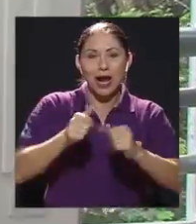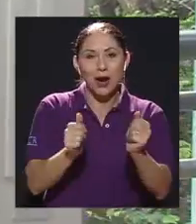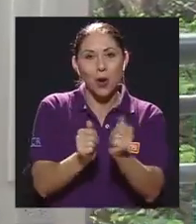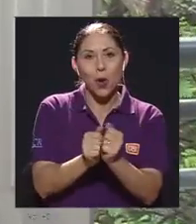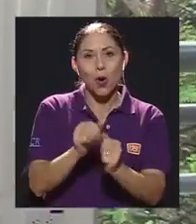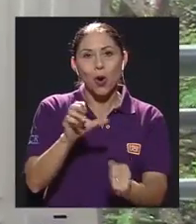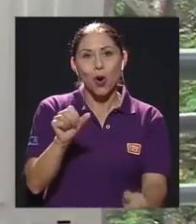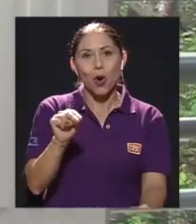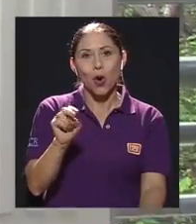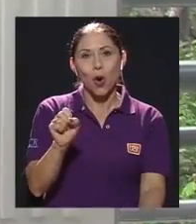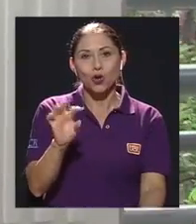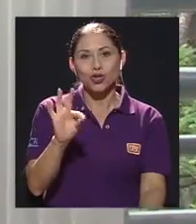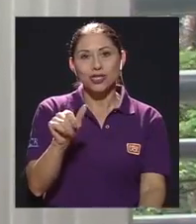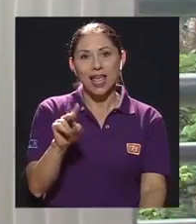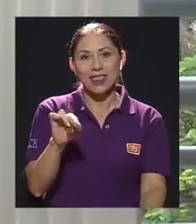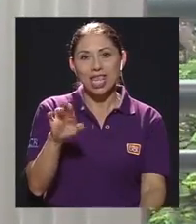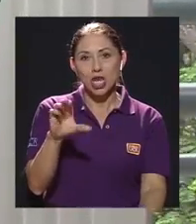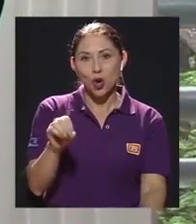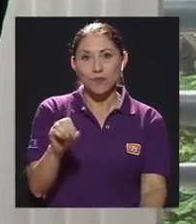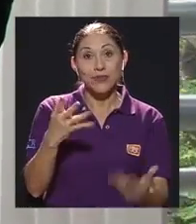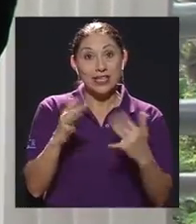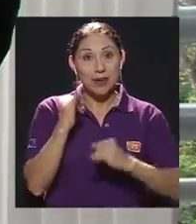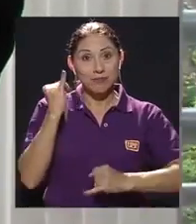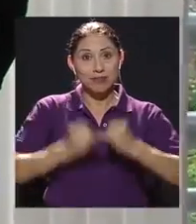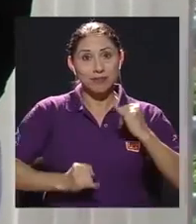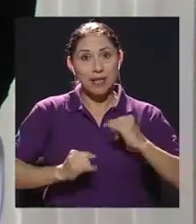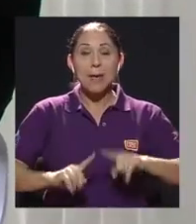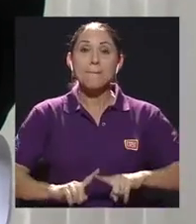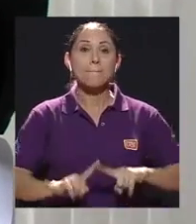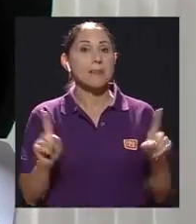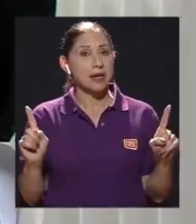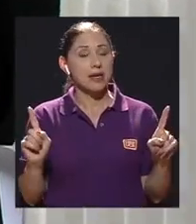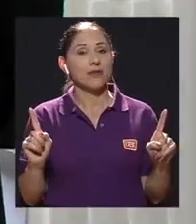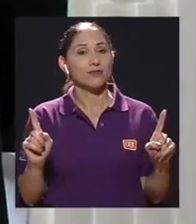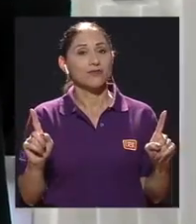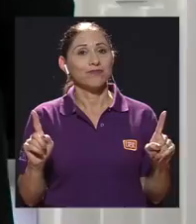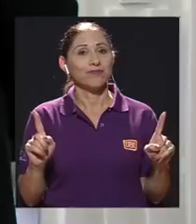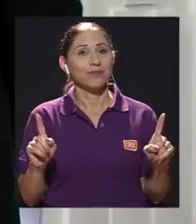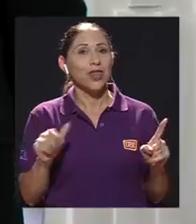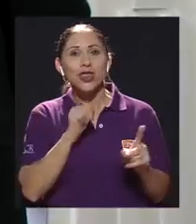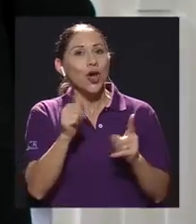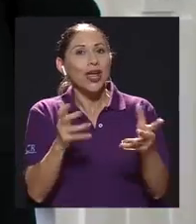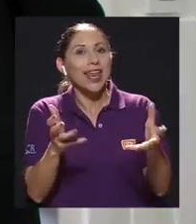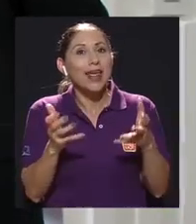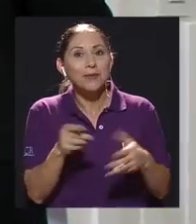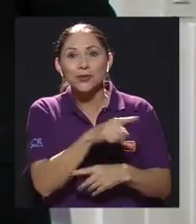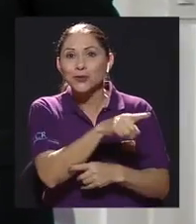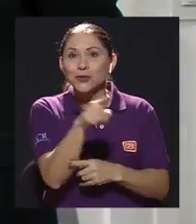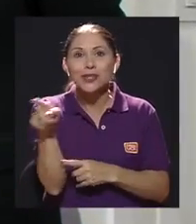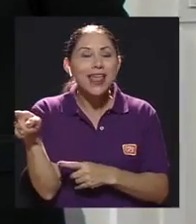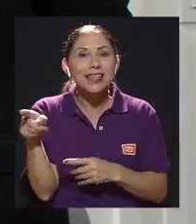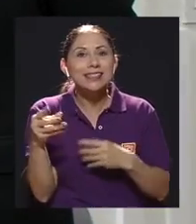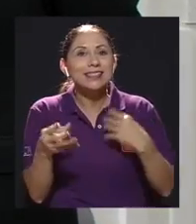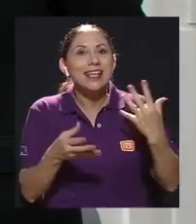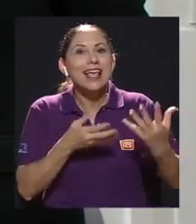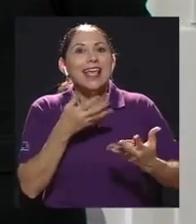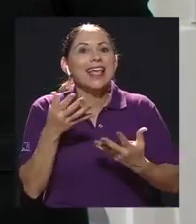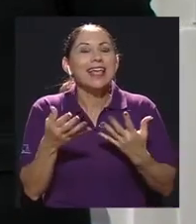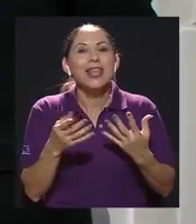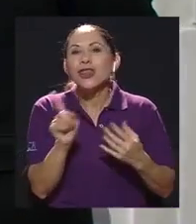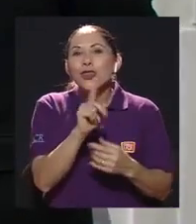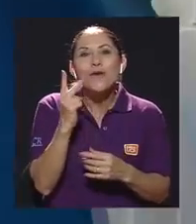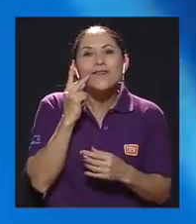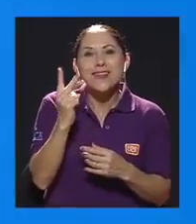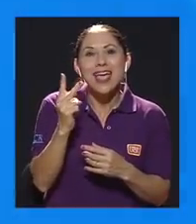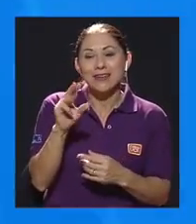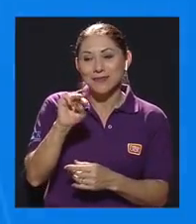Constantino, llegamos al final, pero efectivamente no queremos que nuestro público se pierda la pregunta que le hiciera